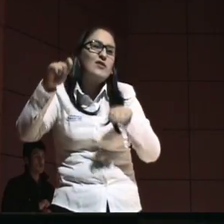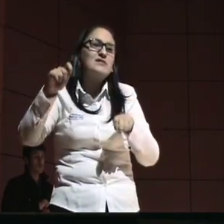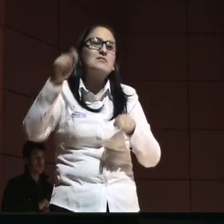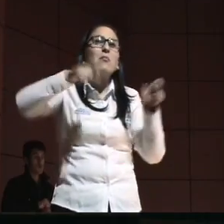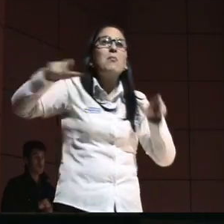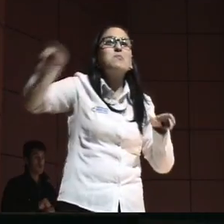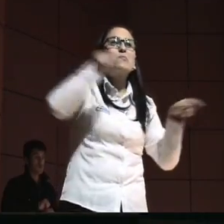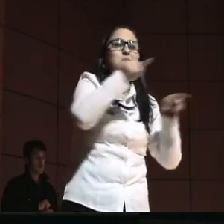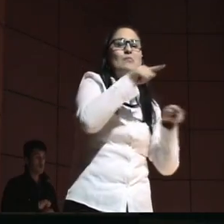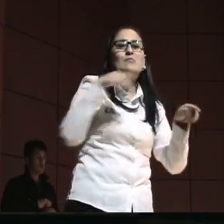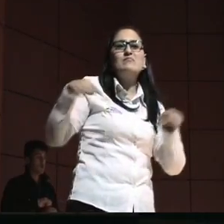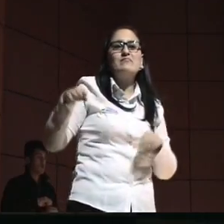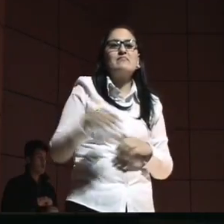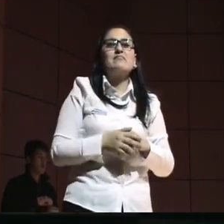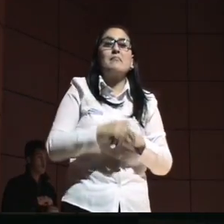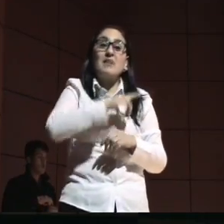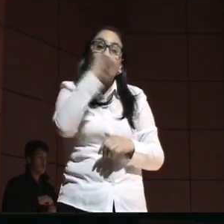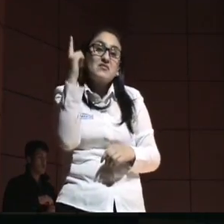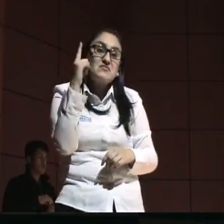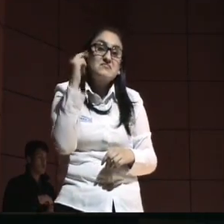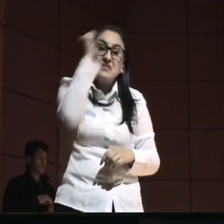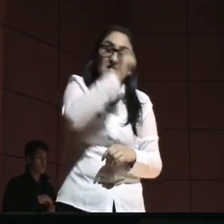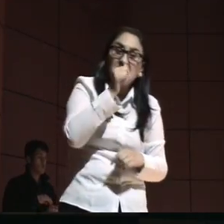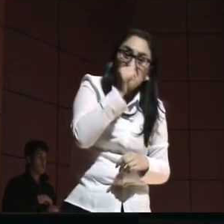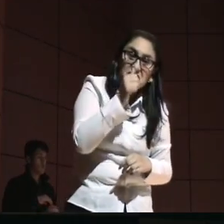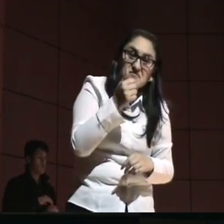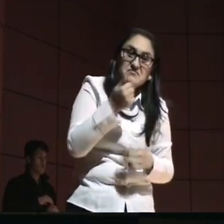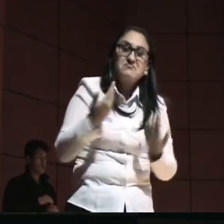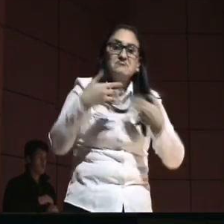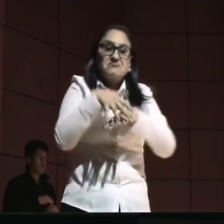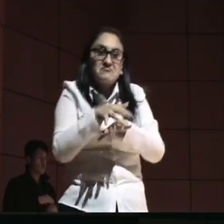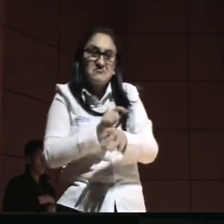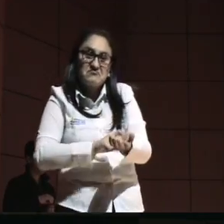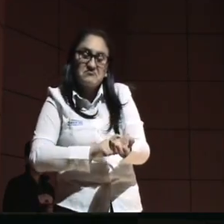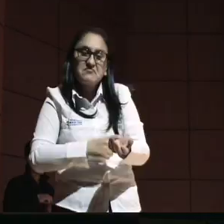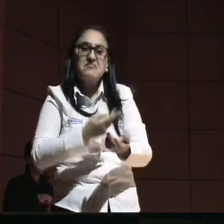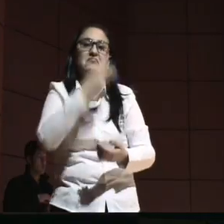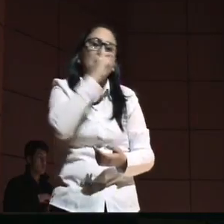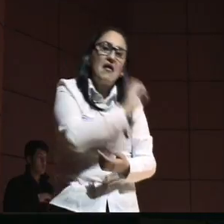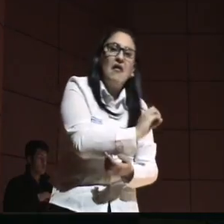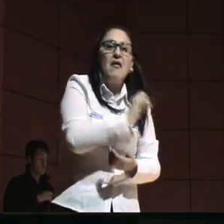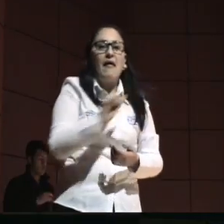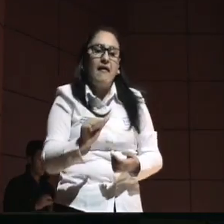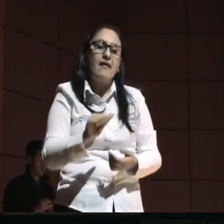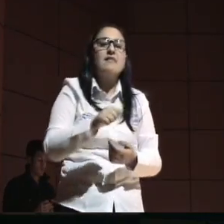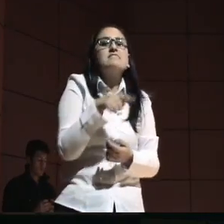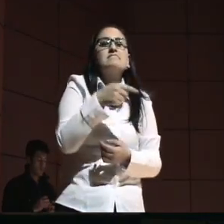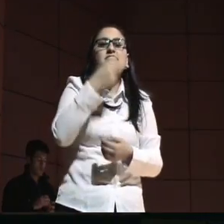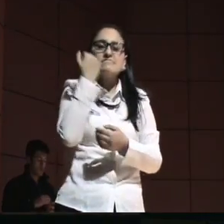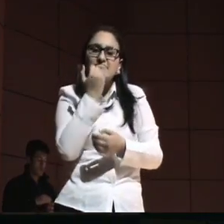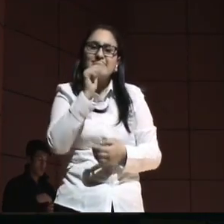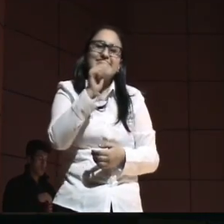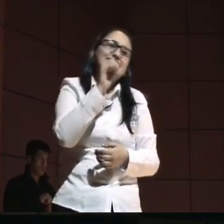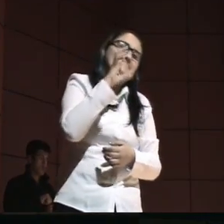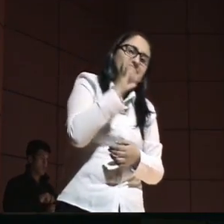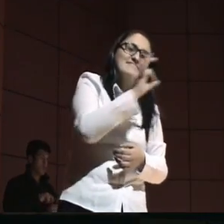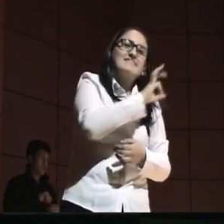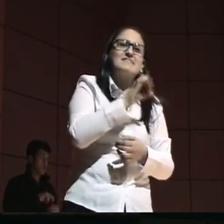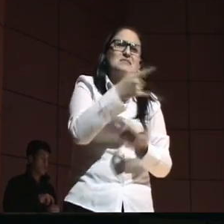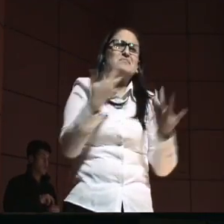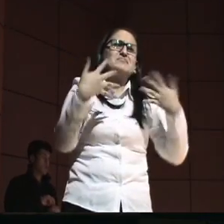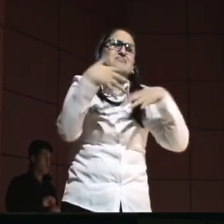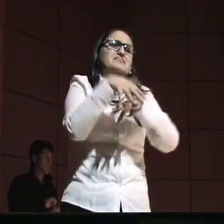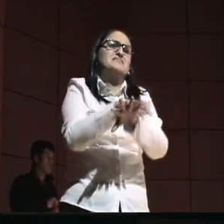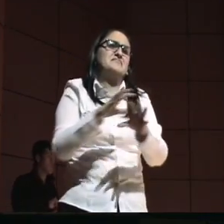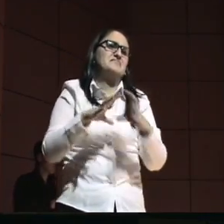cuerpos rodantes, blancos, afros, mestizos, niños, niñas, hombres, mujeres y toda una